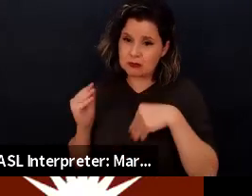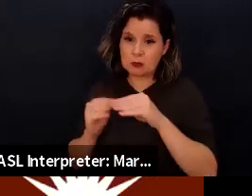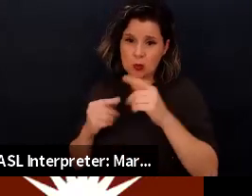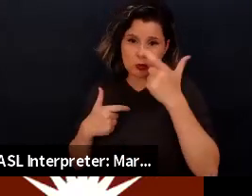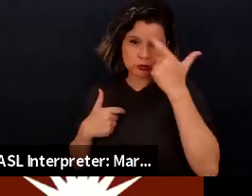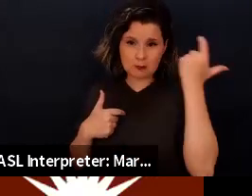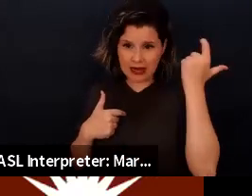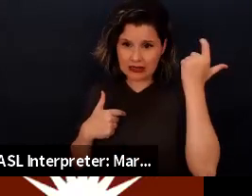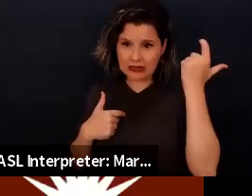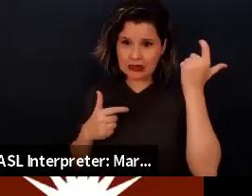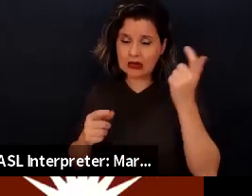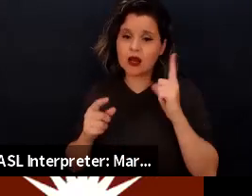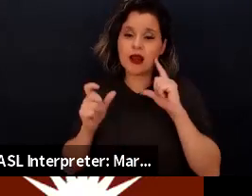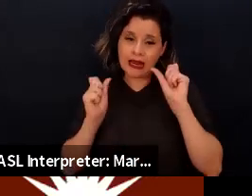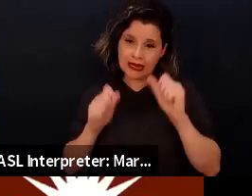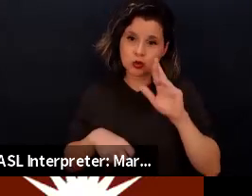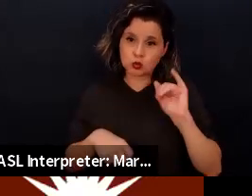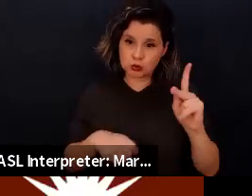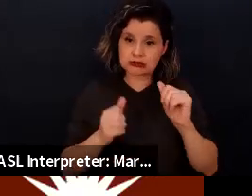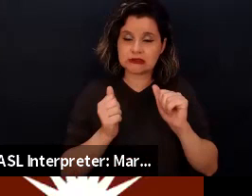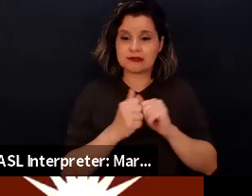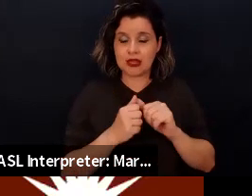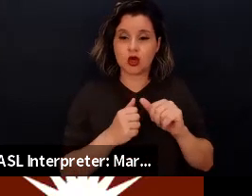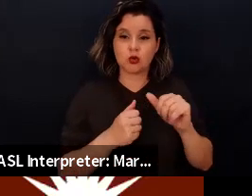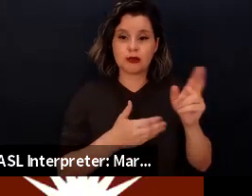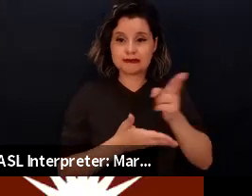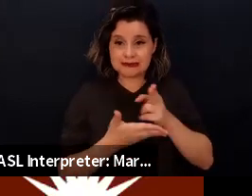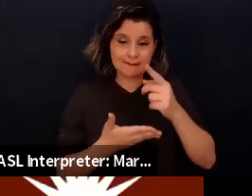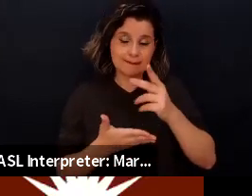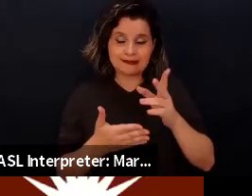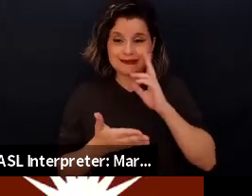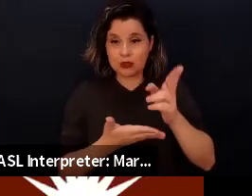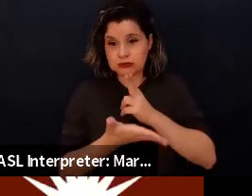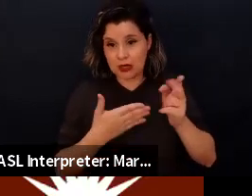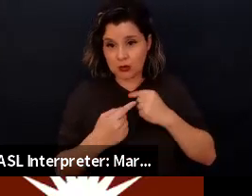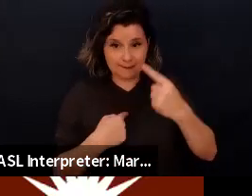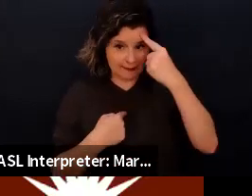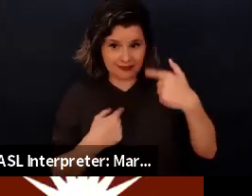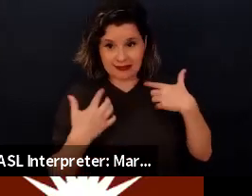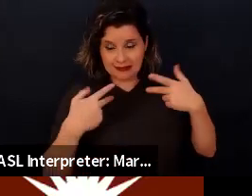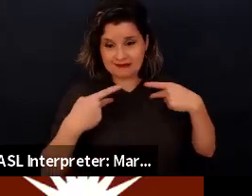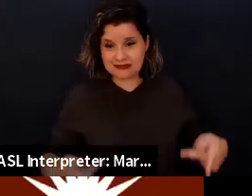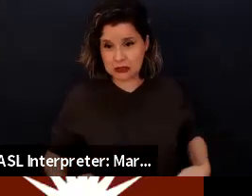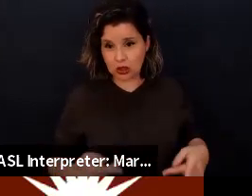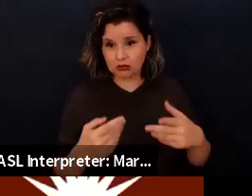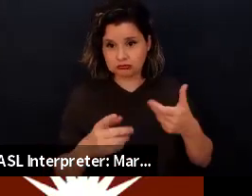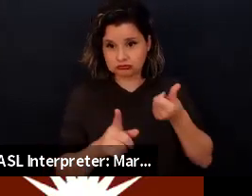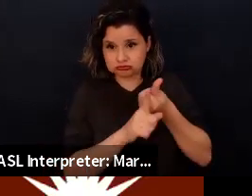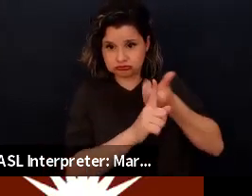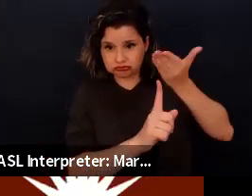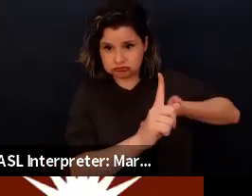traumante y pone en riesgo su integridad mental y física. Entonces, aquí a esta administración, la verdad, le